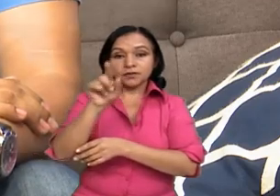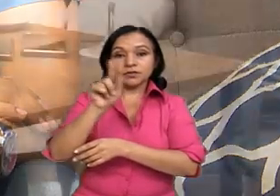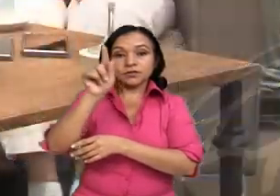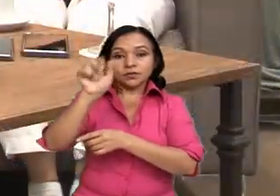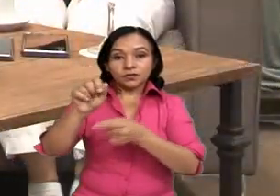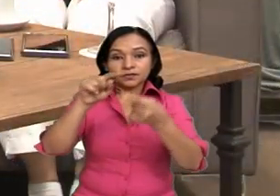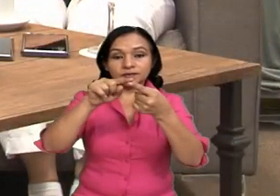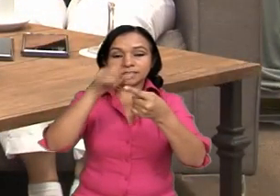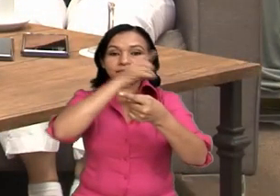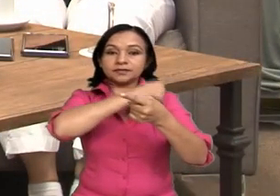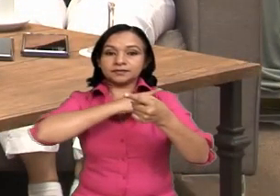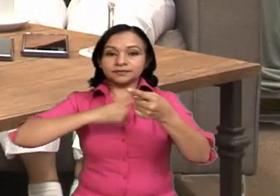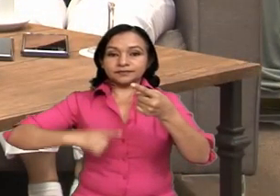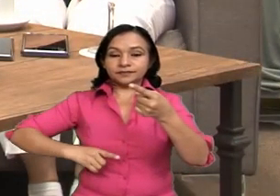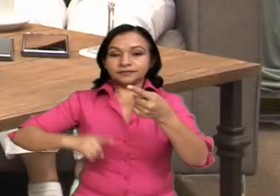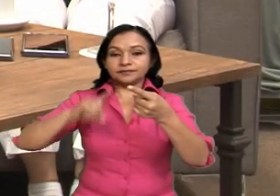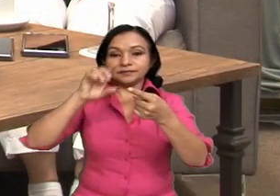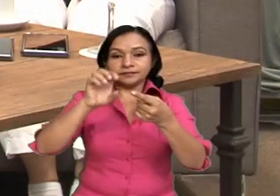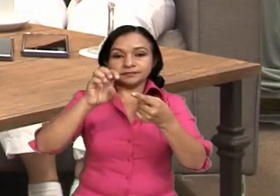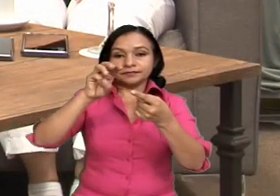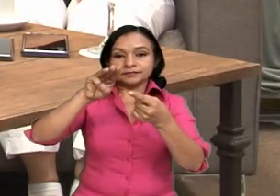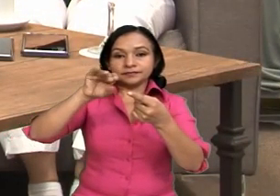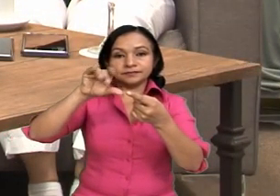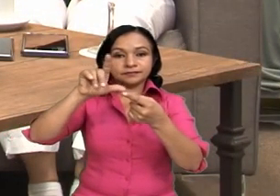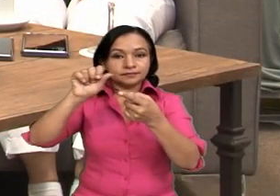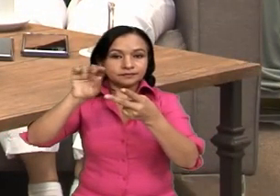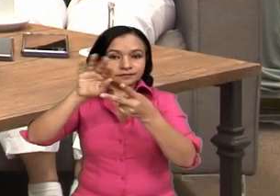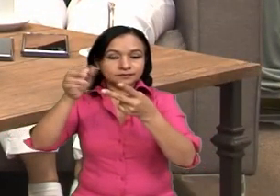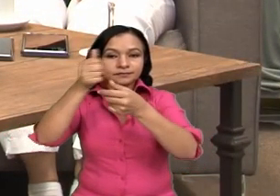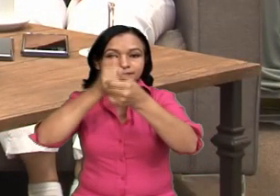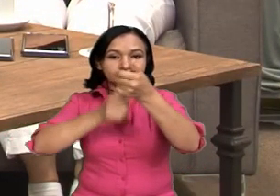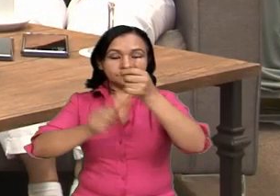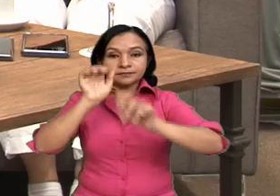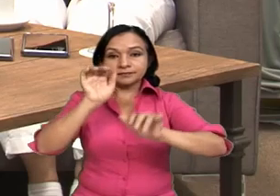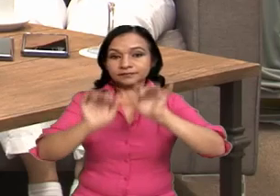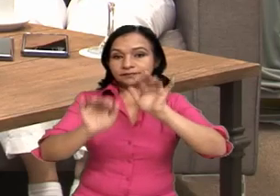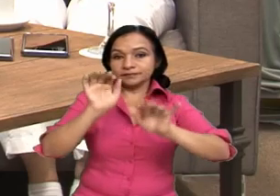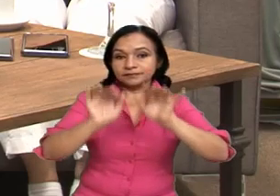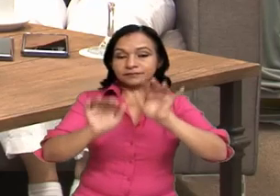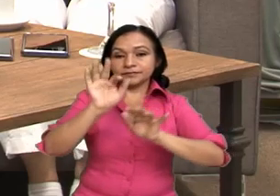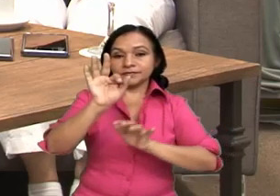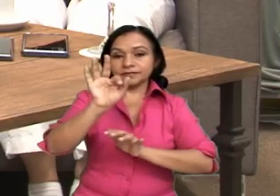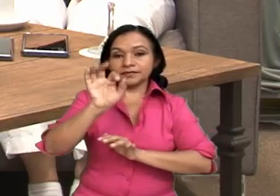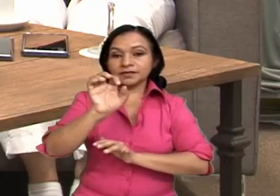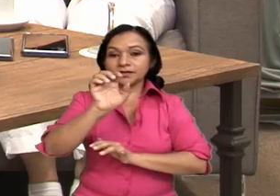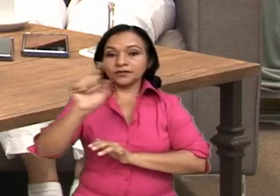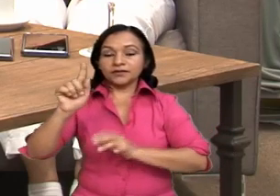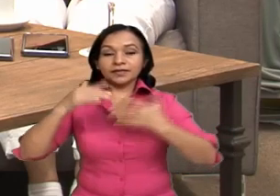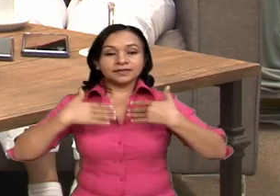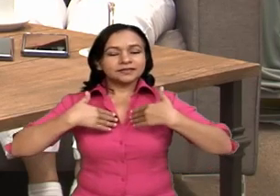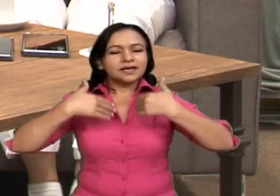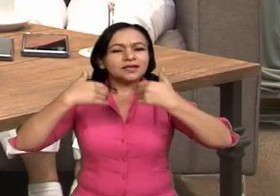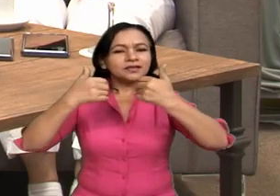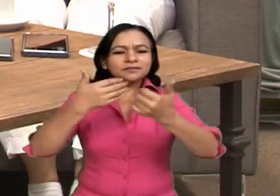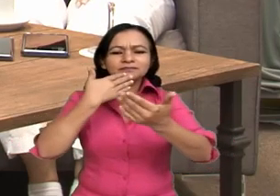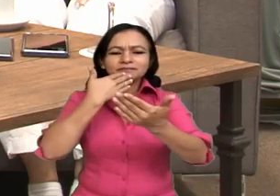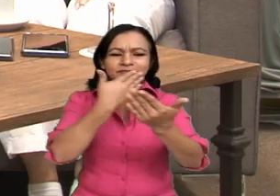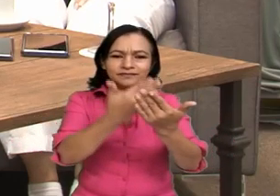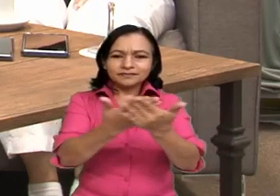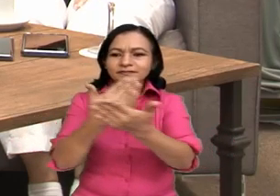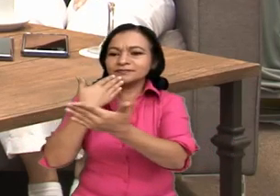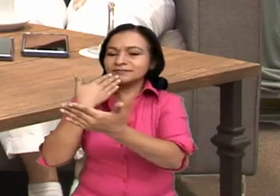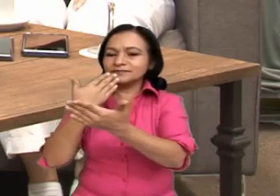a ella, nuestra diputada, la compañera Evili Umaña, quien es además vicesecretaria nacional de FEDSALUD. Muchas gracias a ambas y también hago extensiva